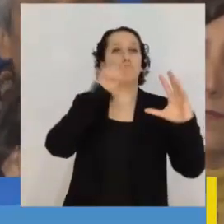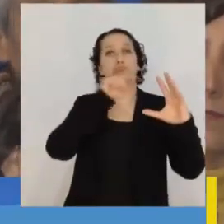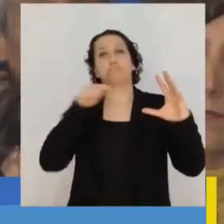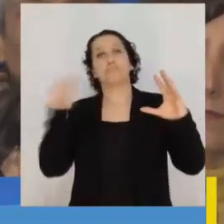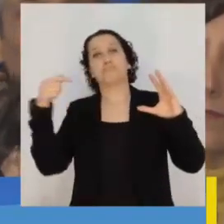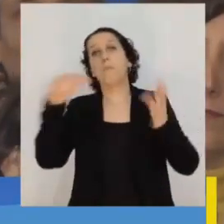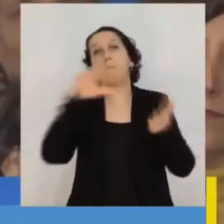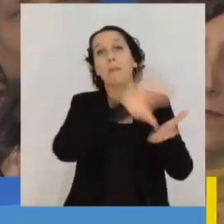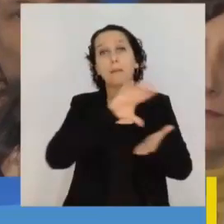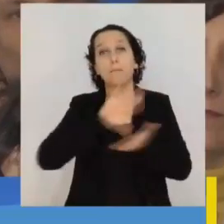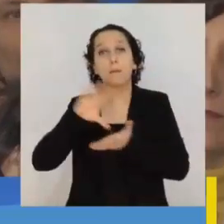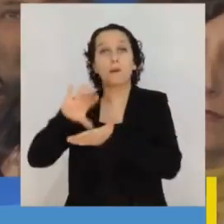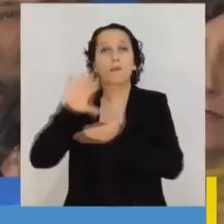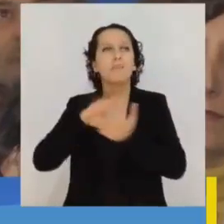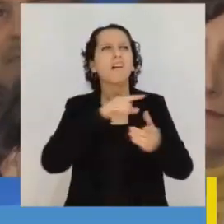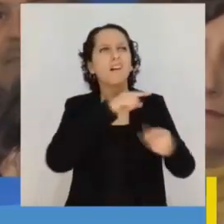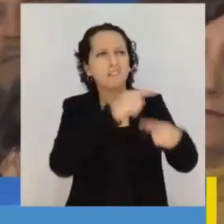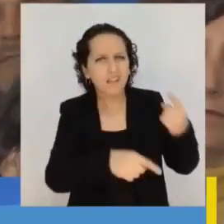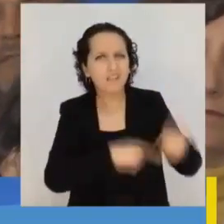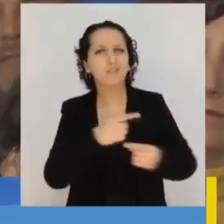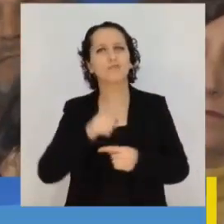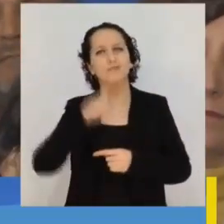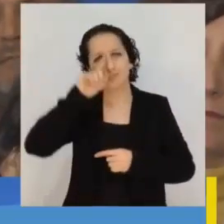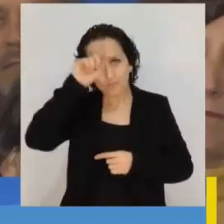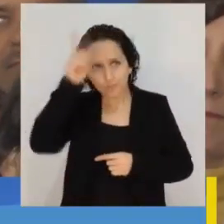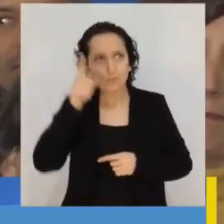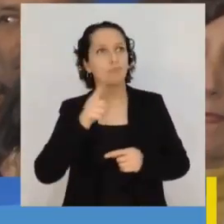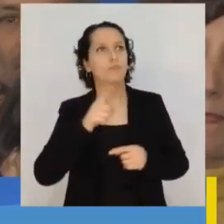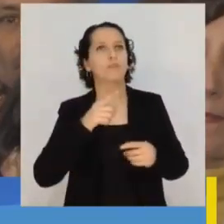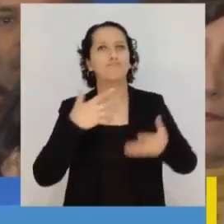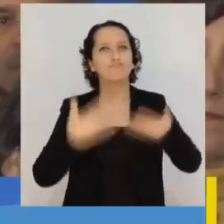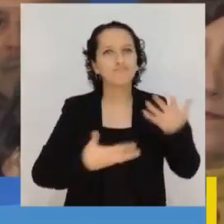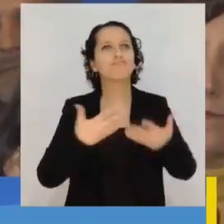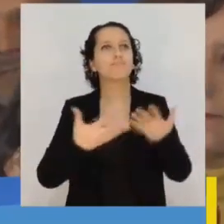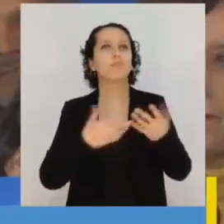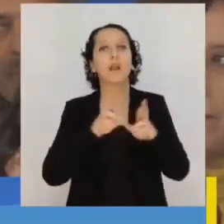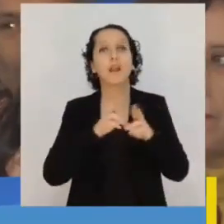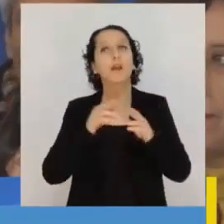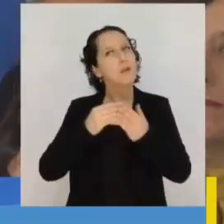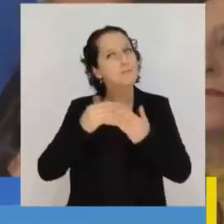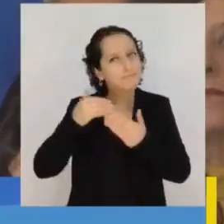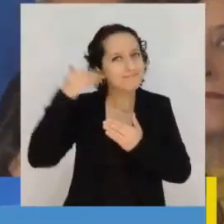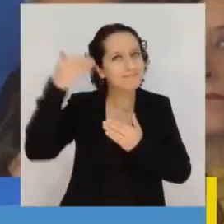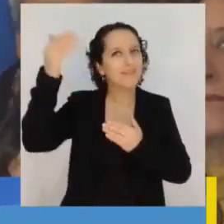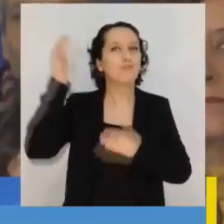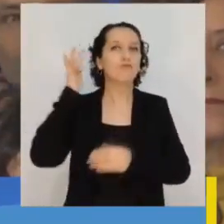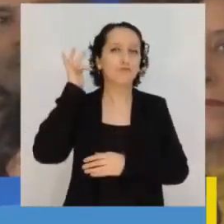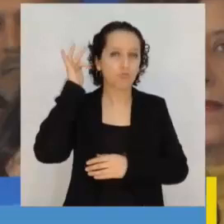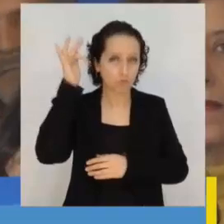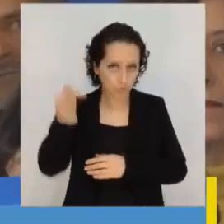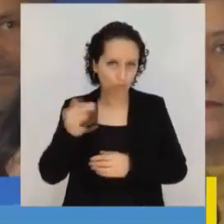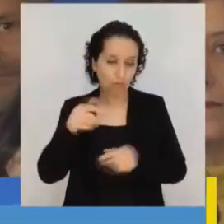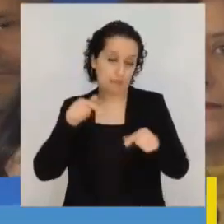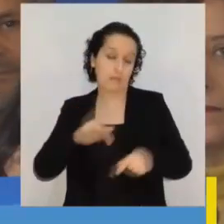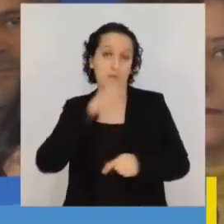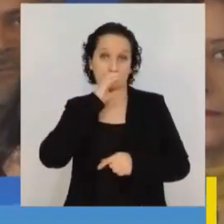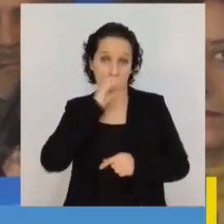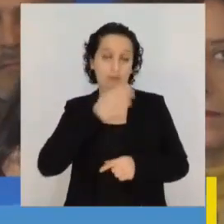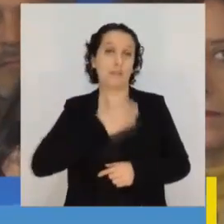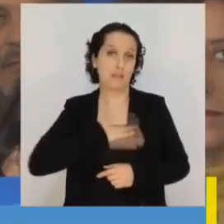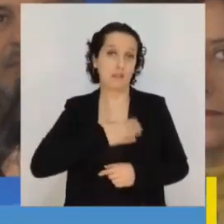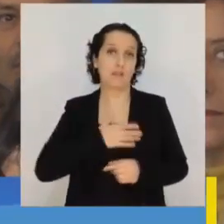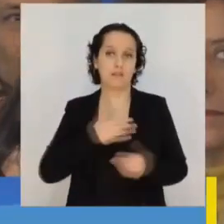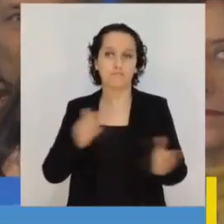tienen una historia, que tienen una tradición, pero por sobre todo también una apuesta a futuro, como lo tenemos acá en Concepción, para que